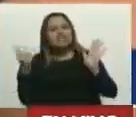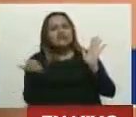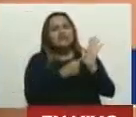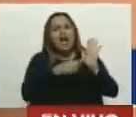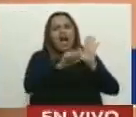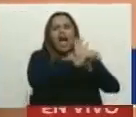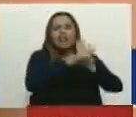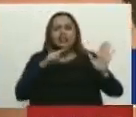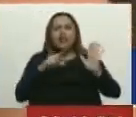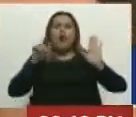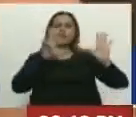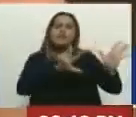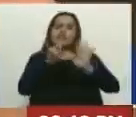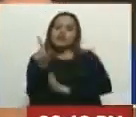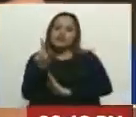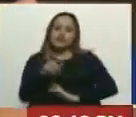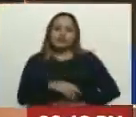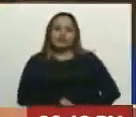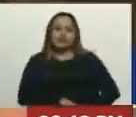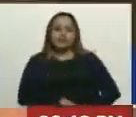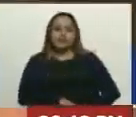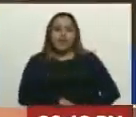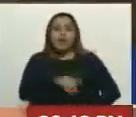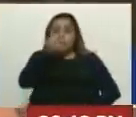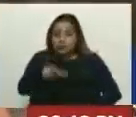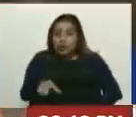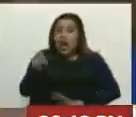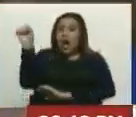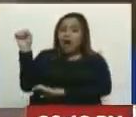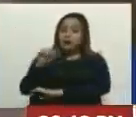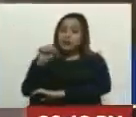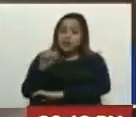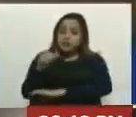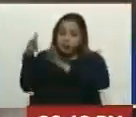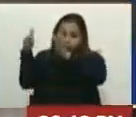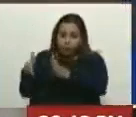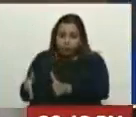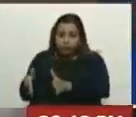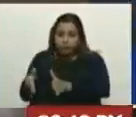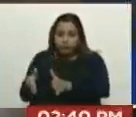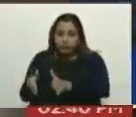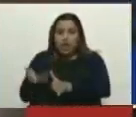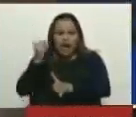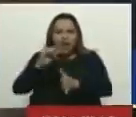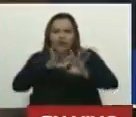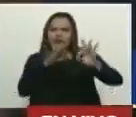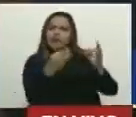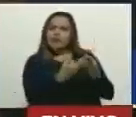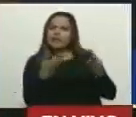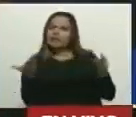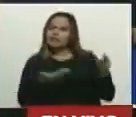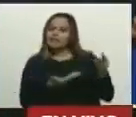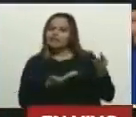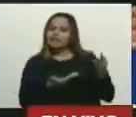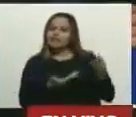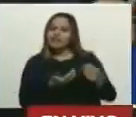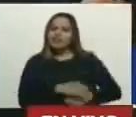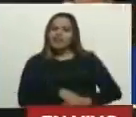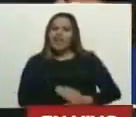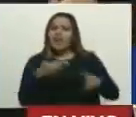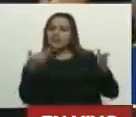81. Entonces, la persona con trastorno del espectro autista, y esa persona tiene una familia, tiene un núcleo